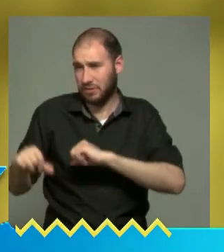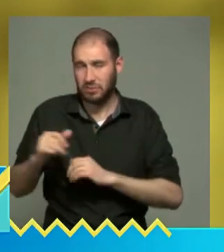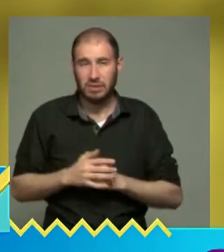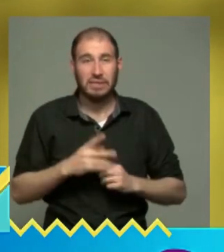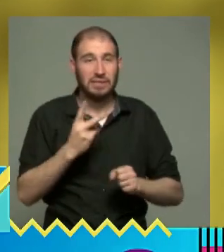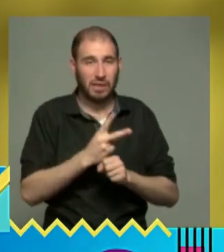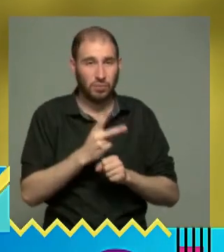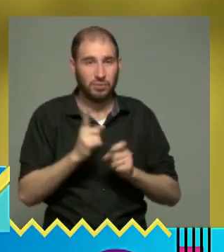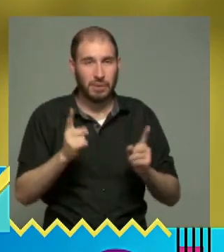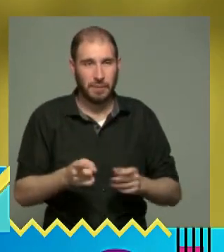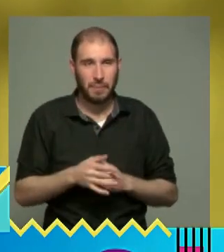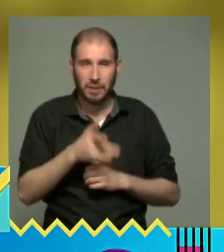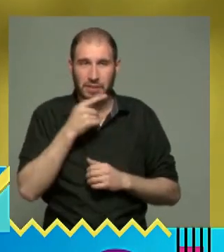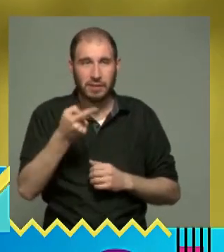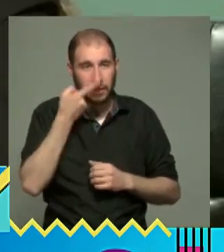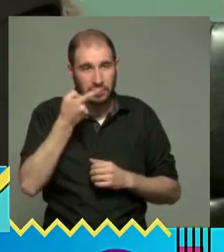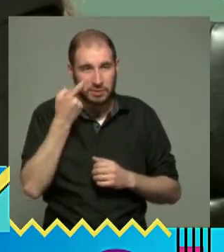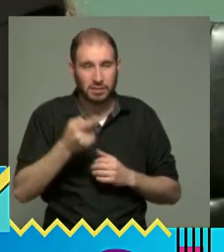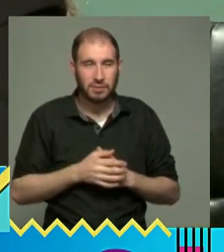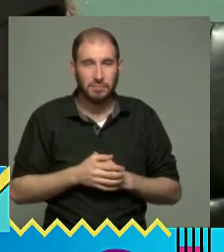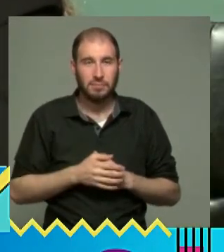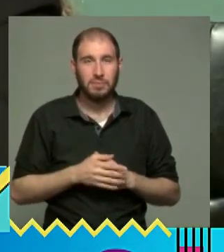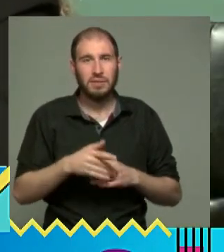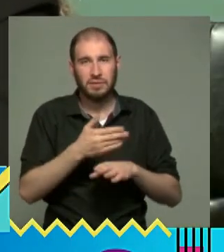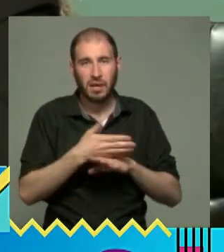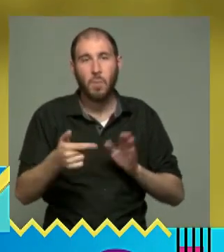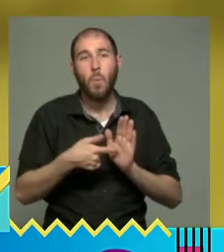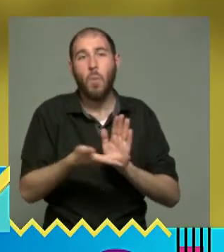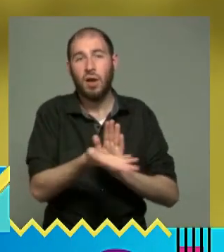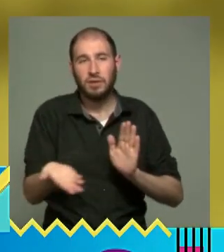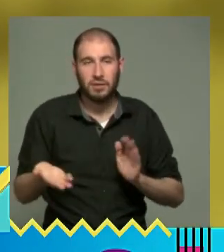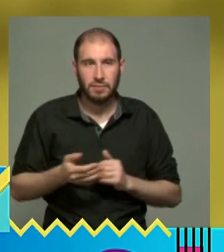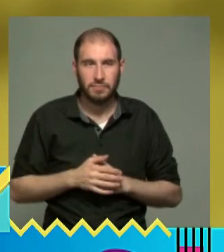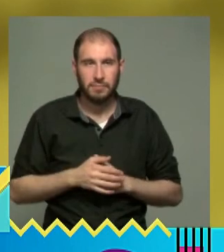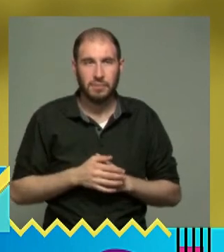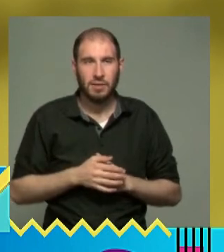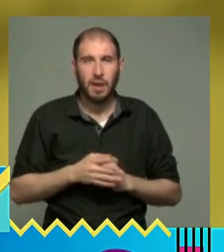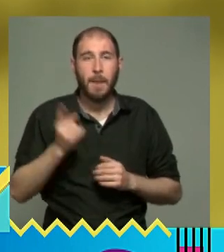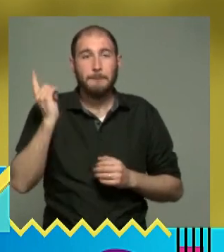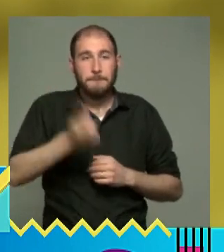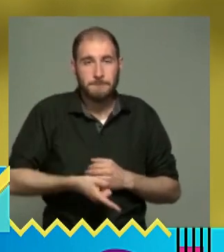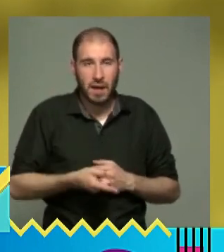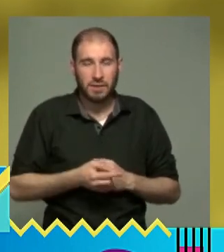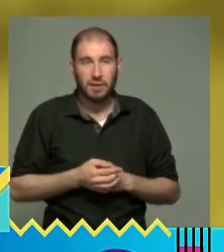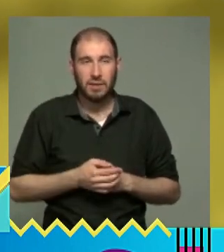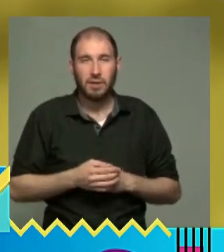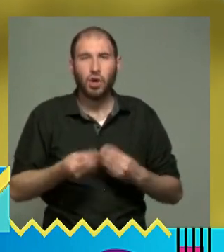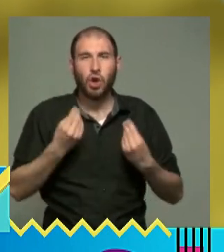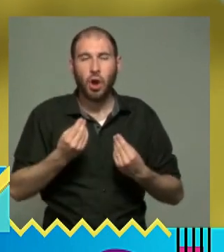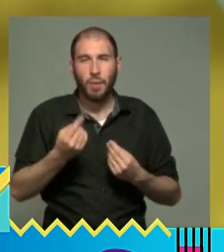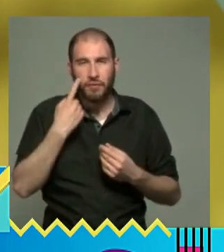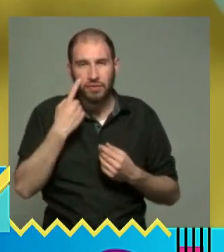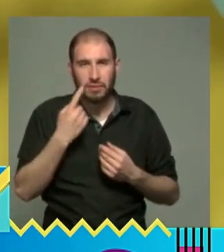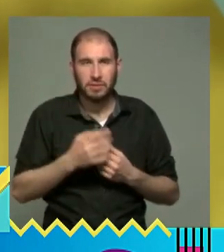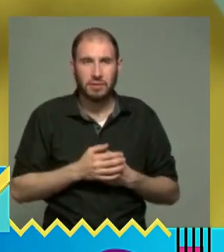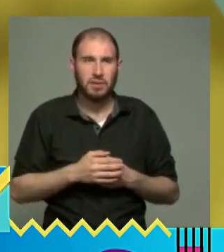que también de alguna manera me parece interesante, ¿no es cierto? Bueno, seguir evidenciando esto. Hay una imposición de cómo vivir algo